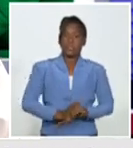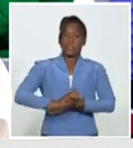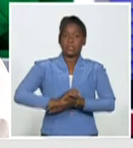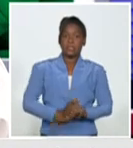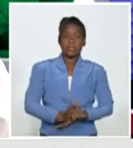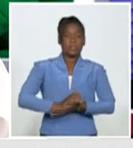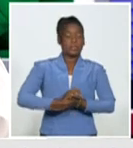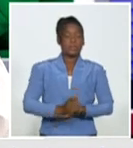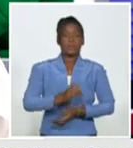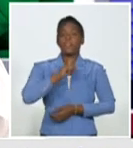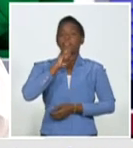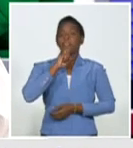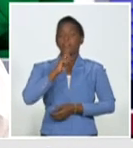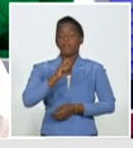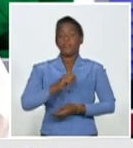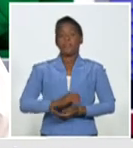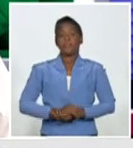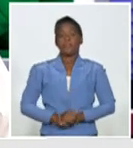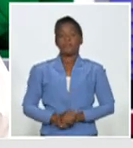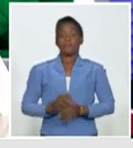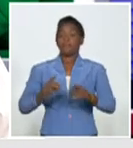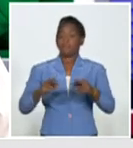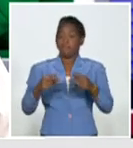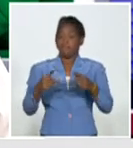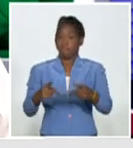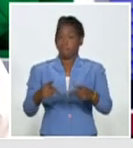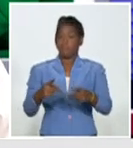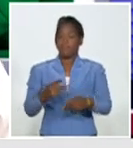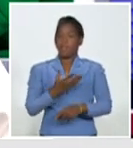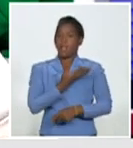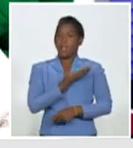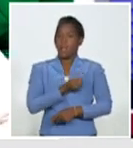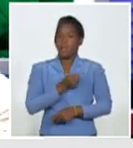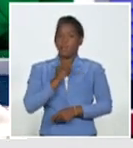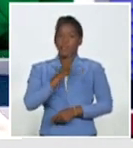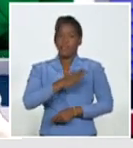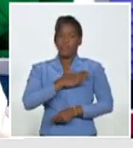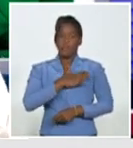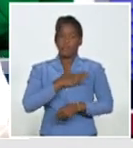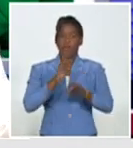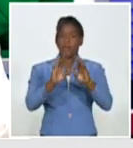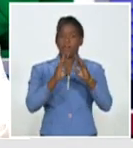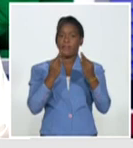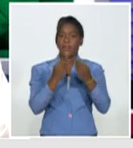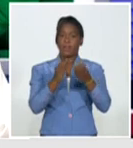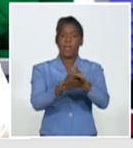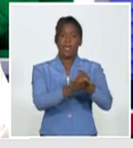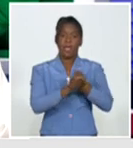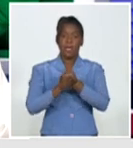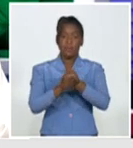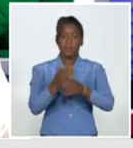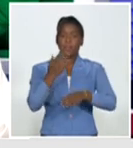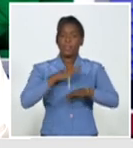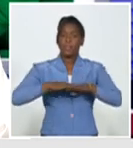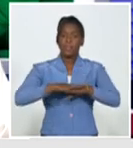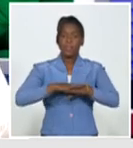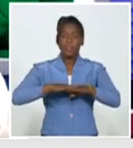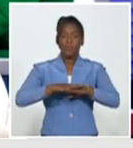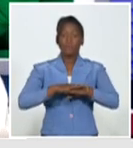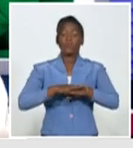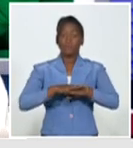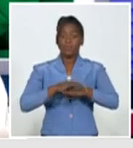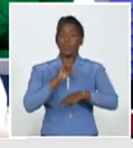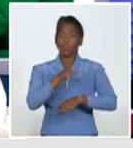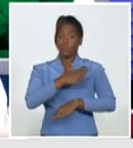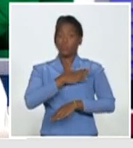reanimación. Reiteramos nuestras condolencias a familiares y amistades y lamentamos mucho el fallecimiento